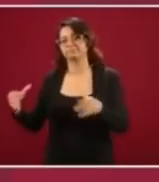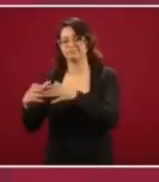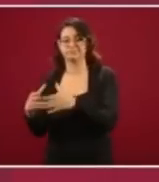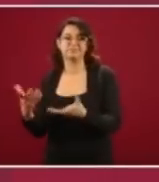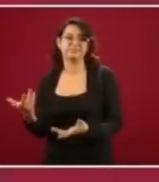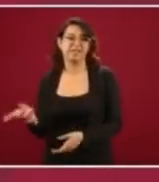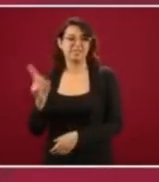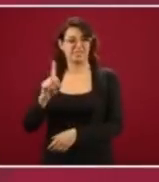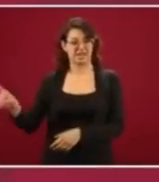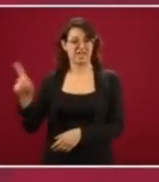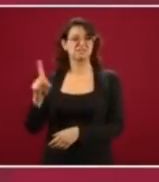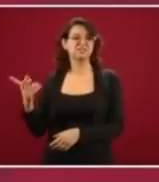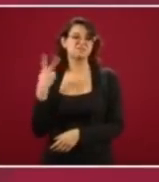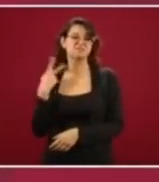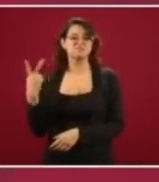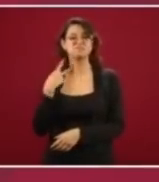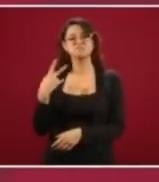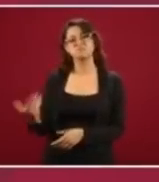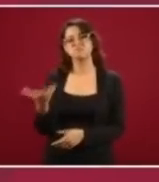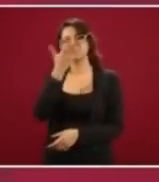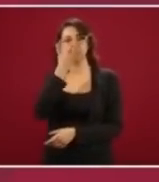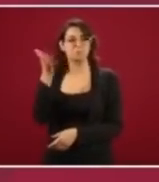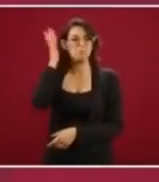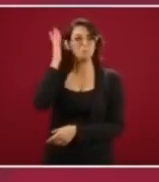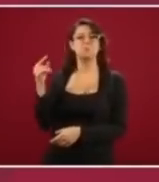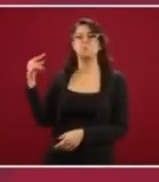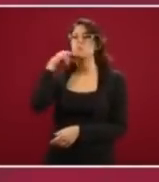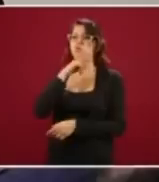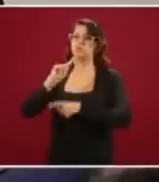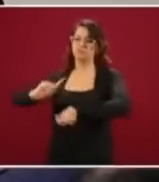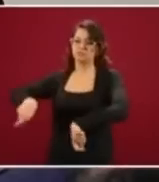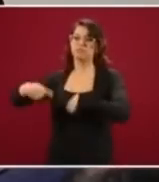hipocresía, el tema de la familia.